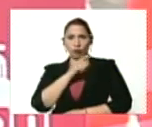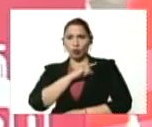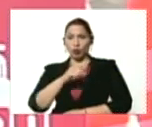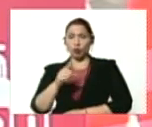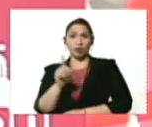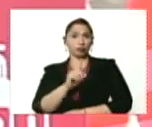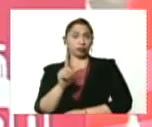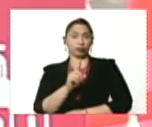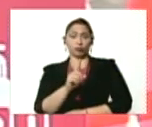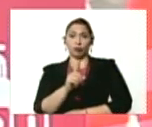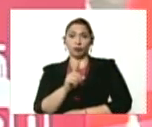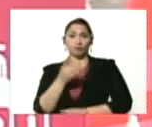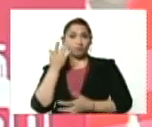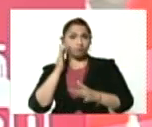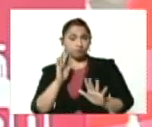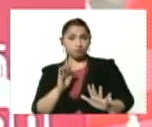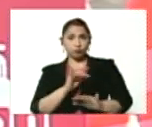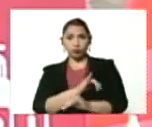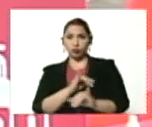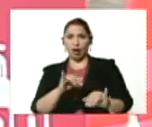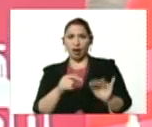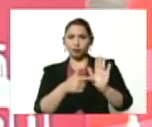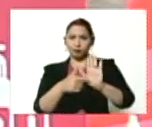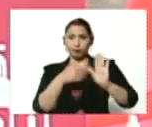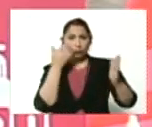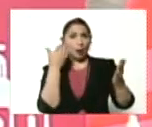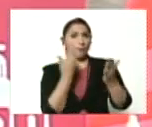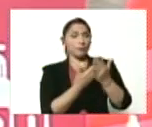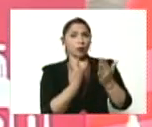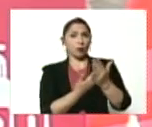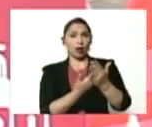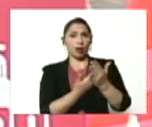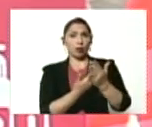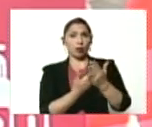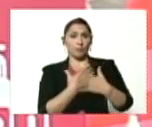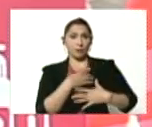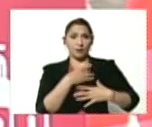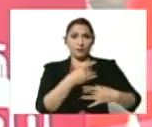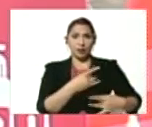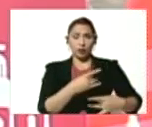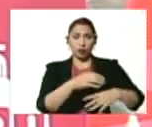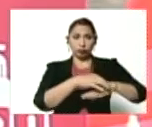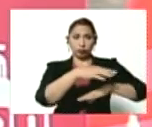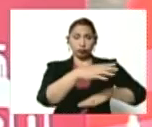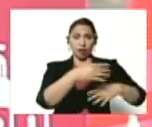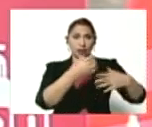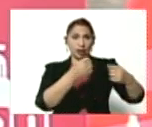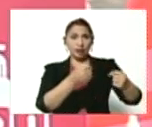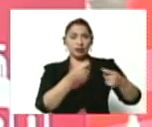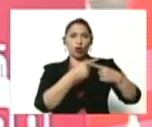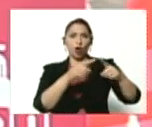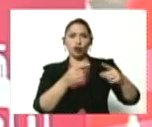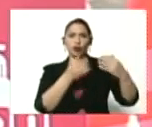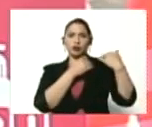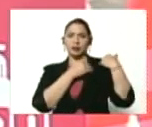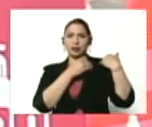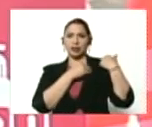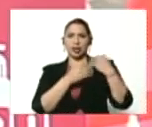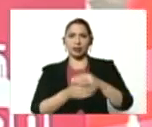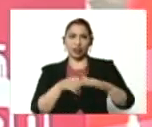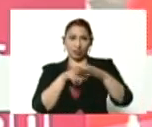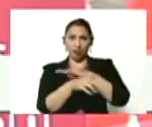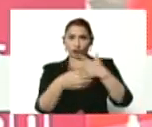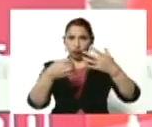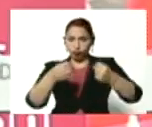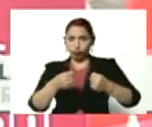así. Ya está plenamente comprobado que él prefirió dejar en la cárcel a otros de los representantes